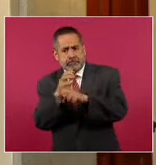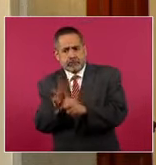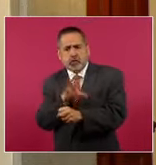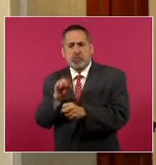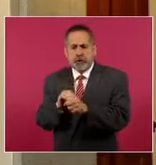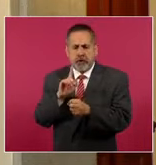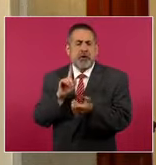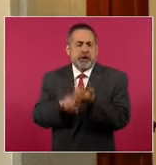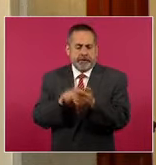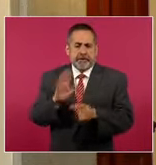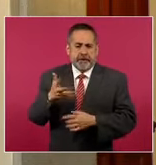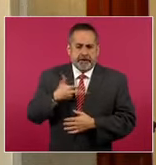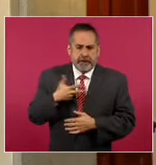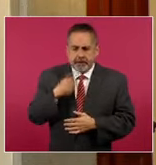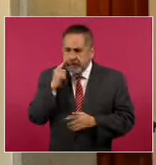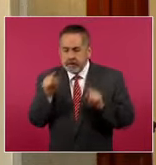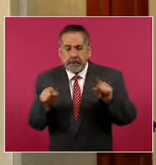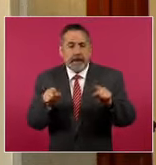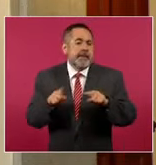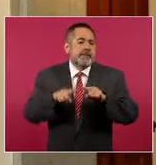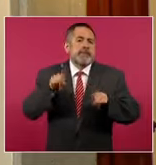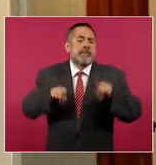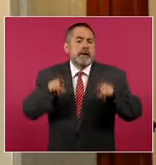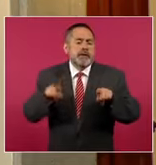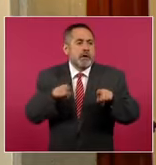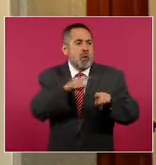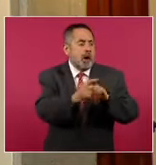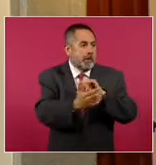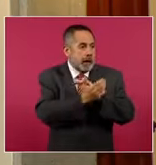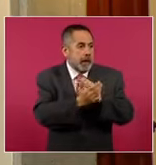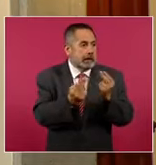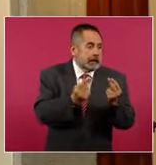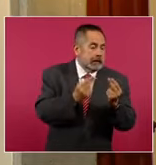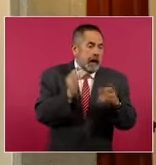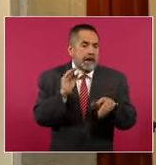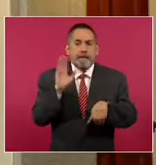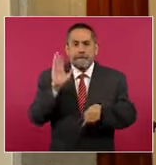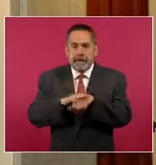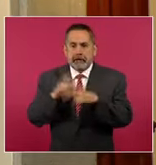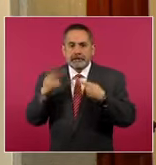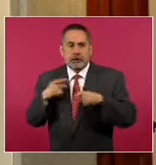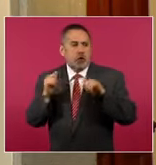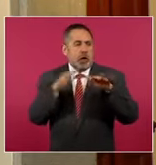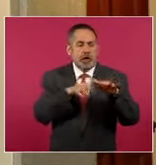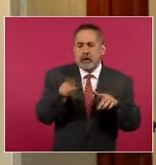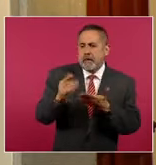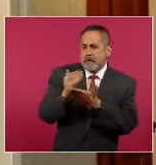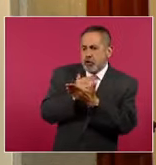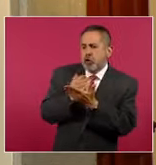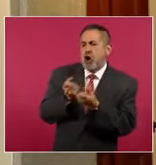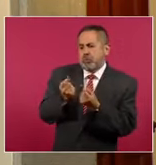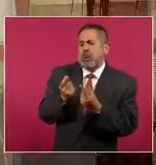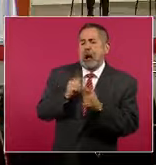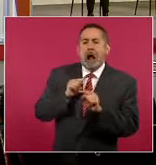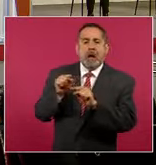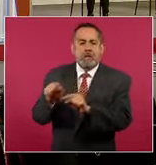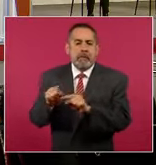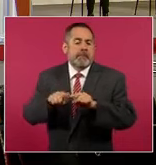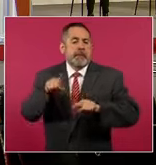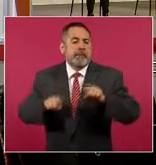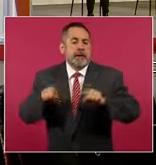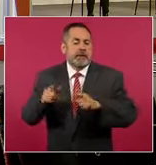depende de la situación de cada uno de ellos, es la cantidad de elementos que con lo que cuenta con las compañías de